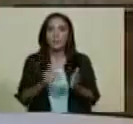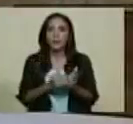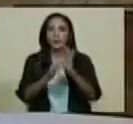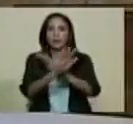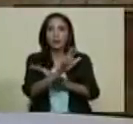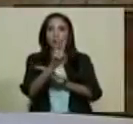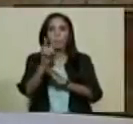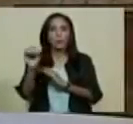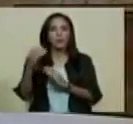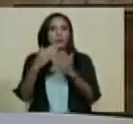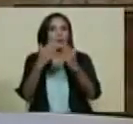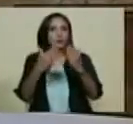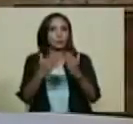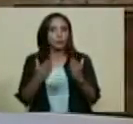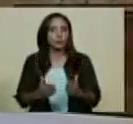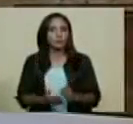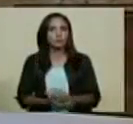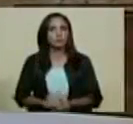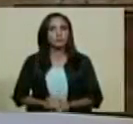2.853.520 estudiantes